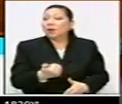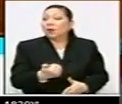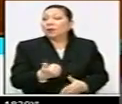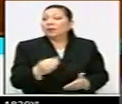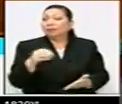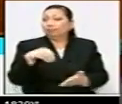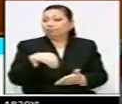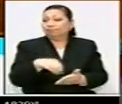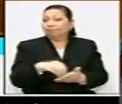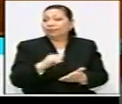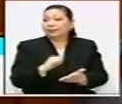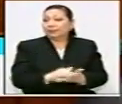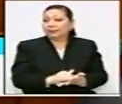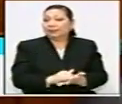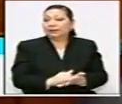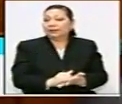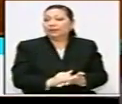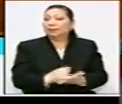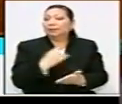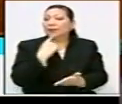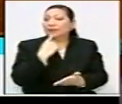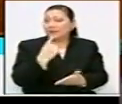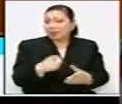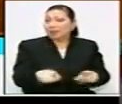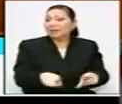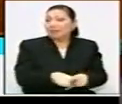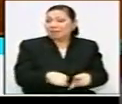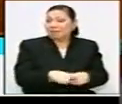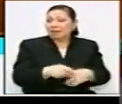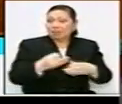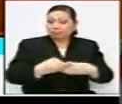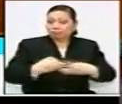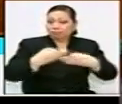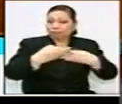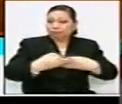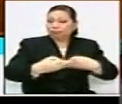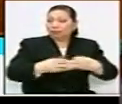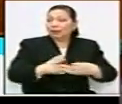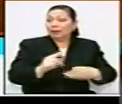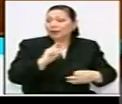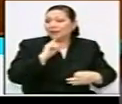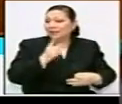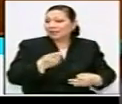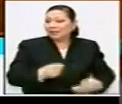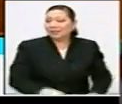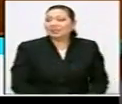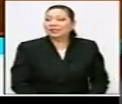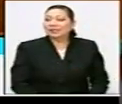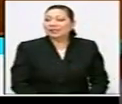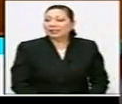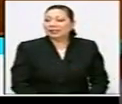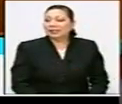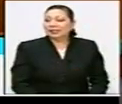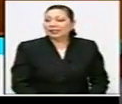Entre otras propuestas, hemos manifestado también que la prerrogativa no debe ser...